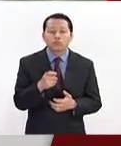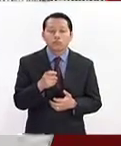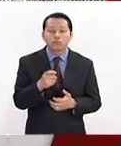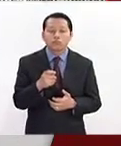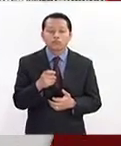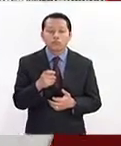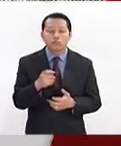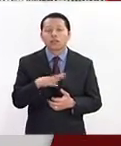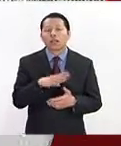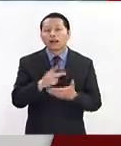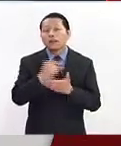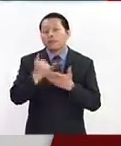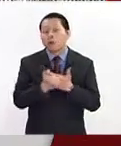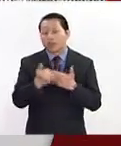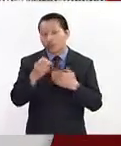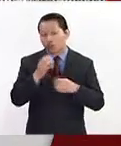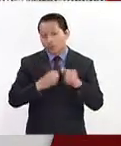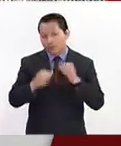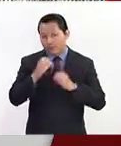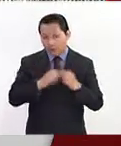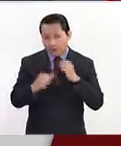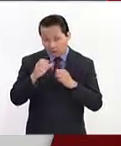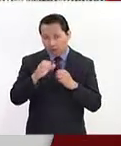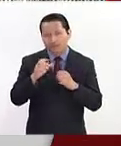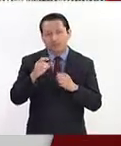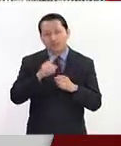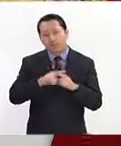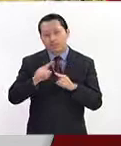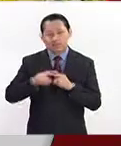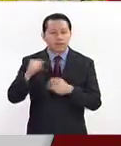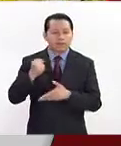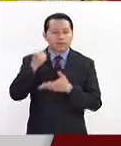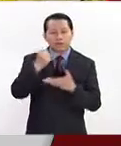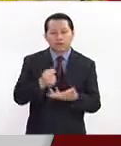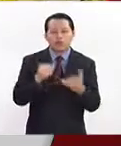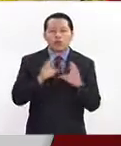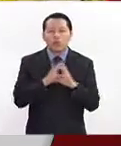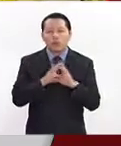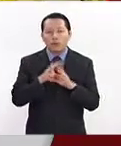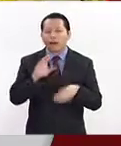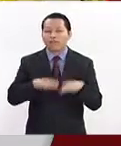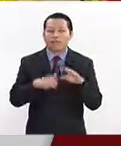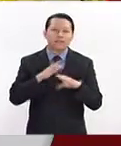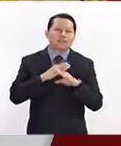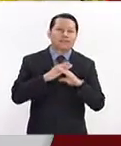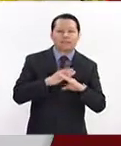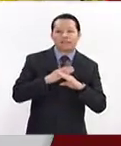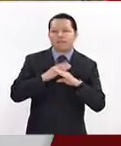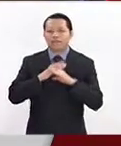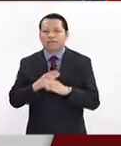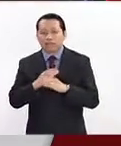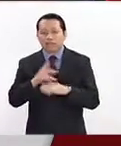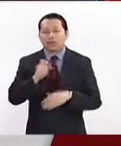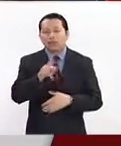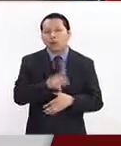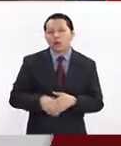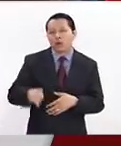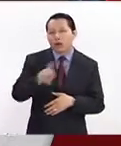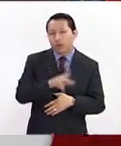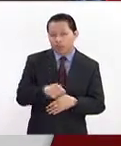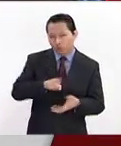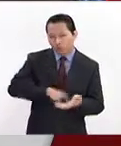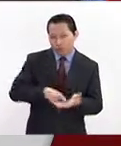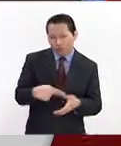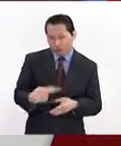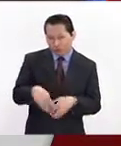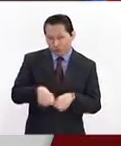los proyectos comerciales, los proyectos de inversión tienden a enfrentar resistencia de los pueblos originarios, no solo aquí en